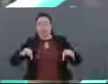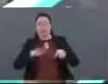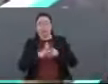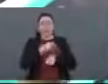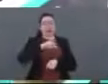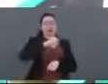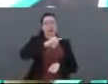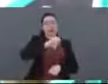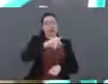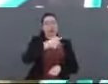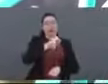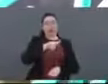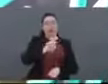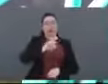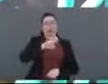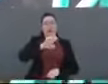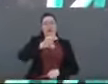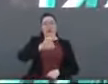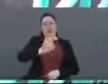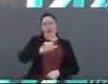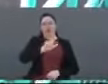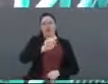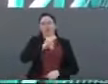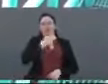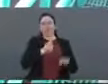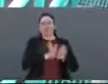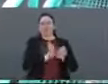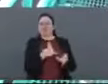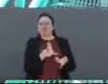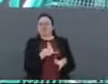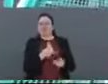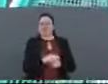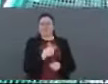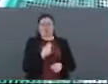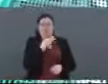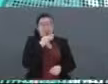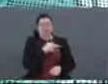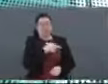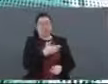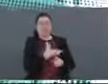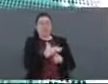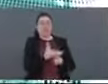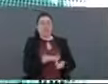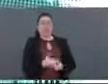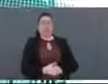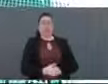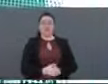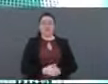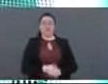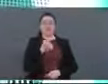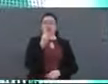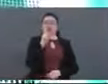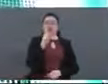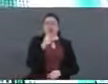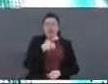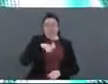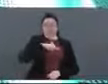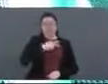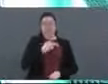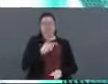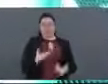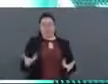nitrógeno amoniacal. El nitrógeno amoniacal es el que nos marca que el agua que obtenemos de